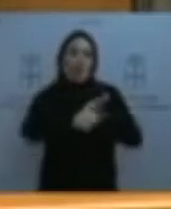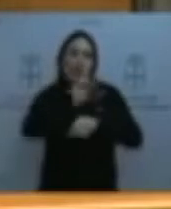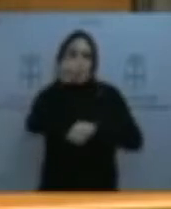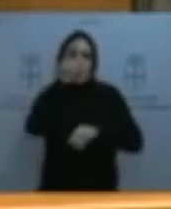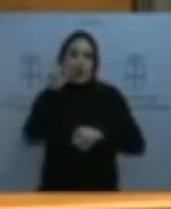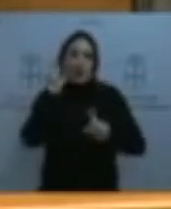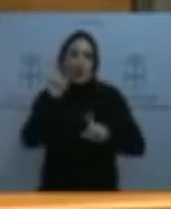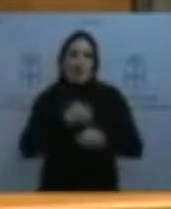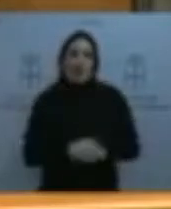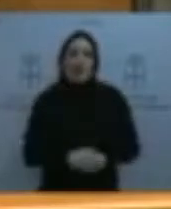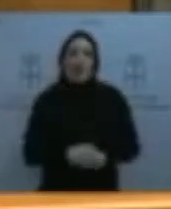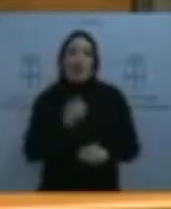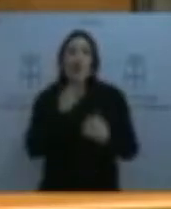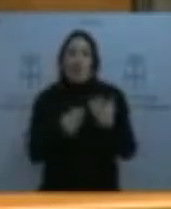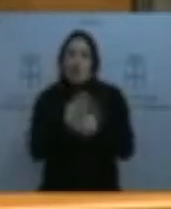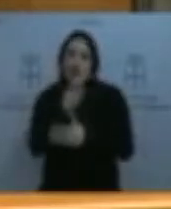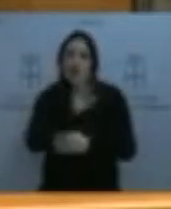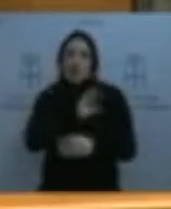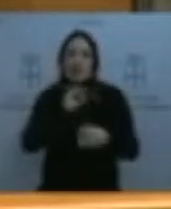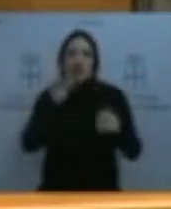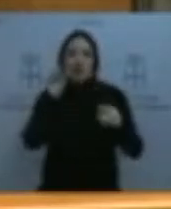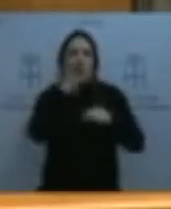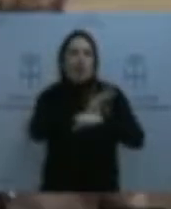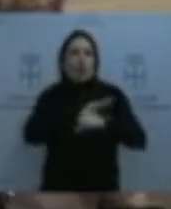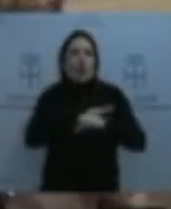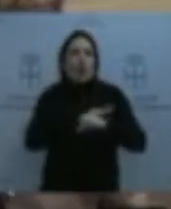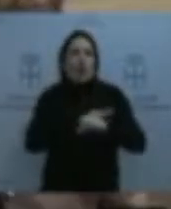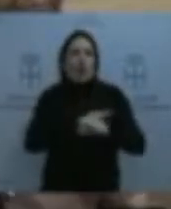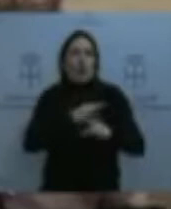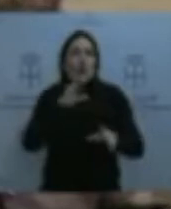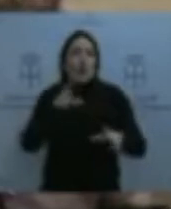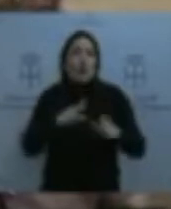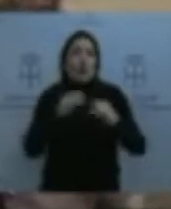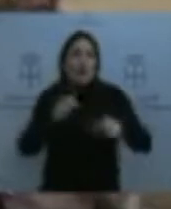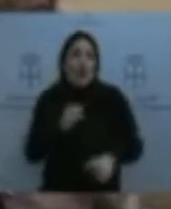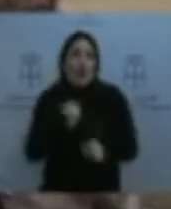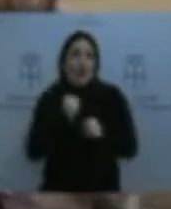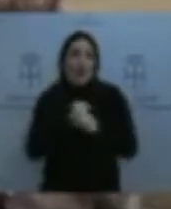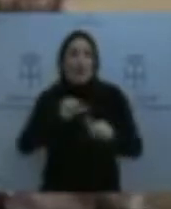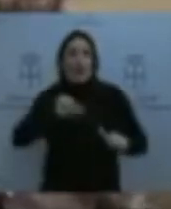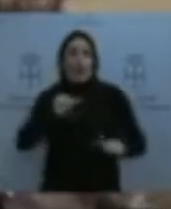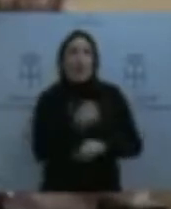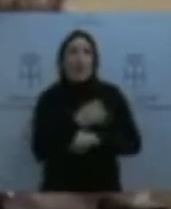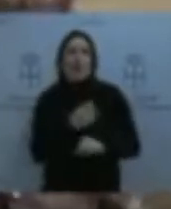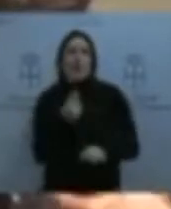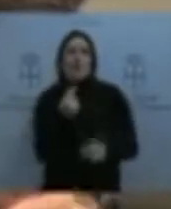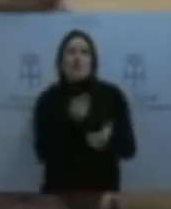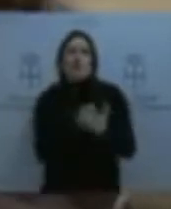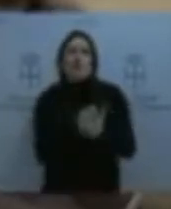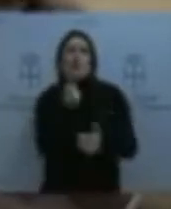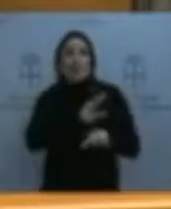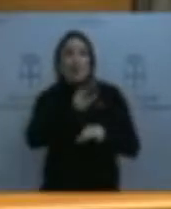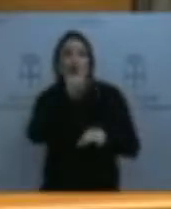Buenos días, señor consejero. ¿A cuánto ascienden las deudas de la laboral y qué medidas tienen pensado ejecutar para garantizar la viabilidad del